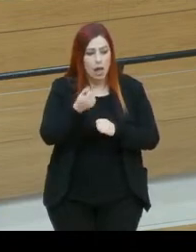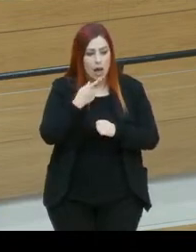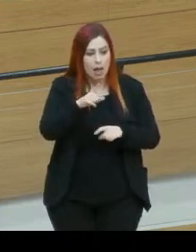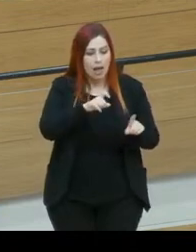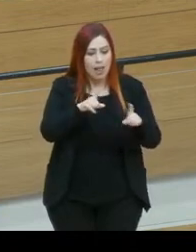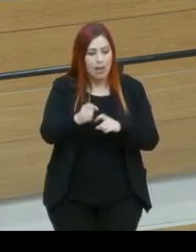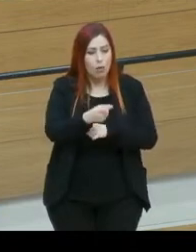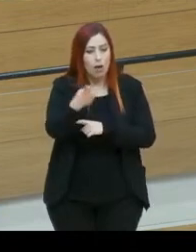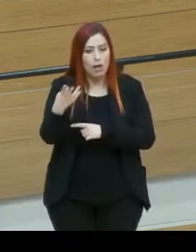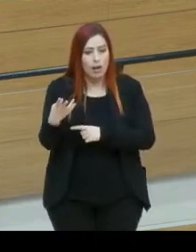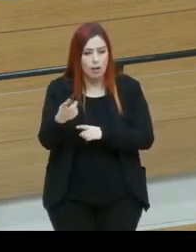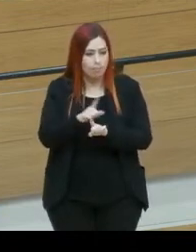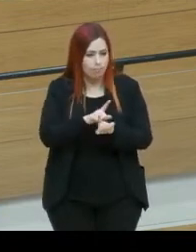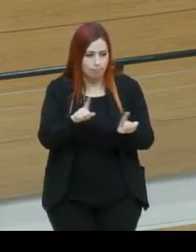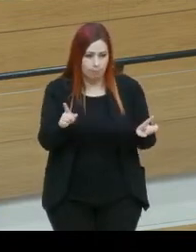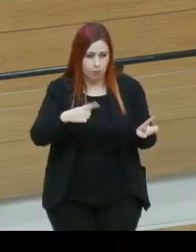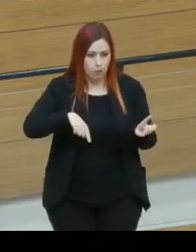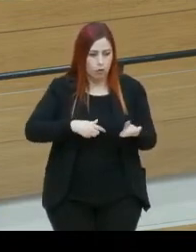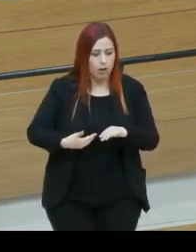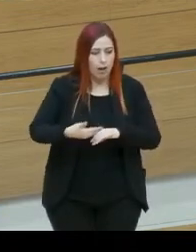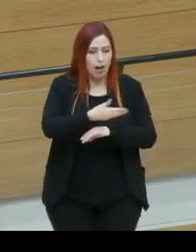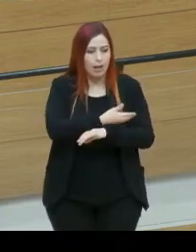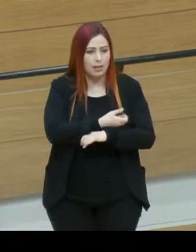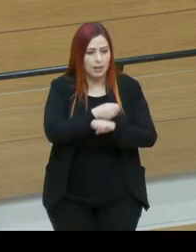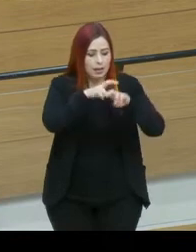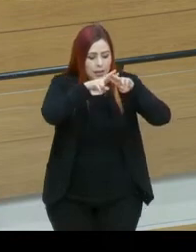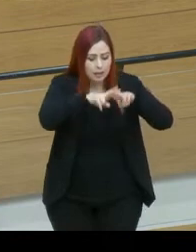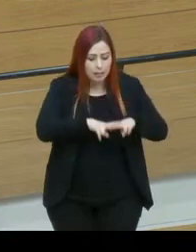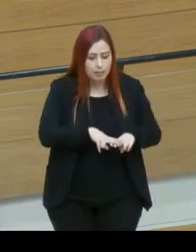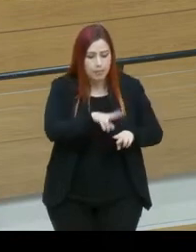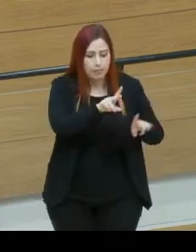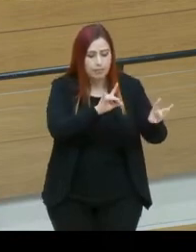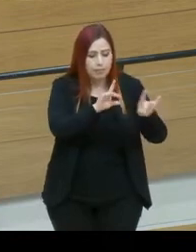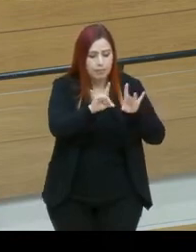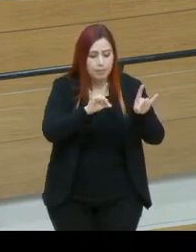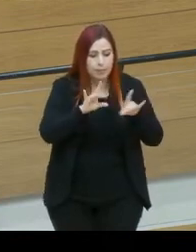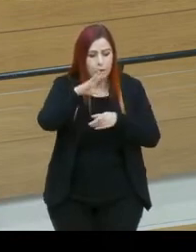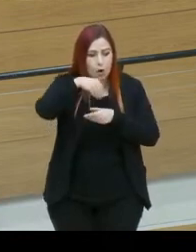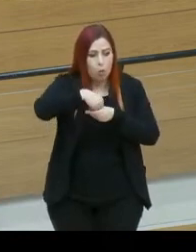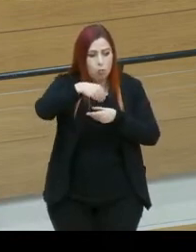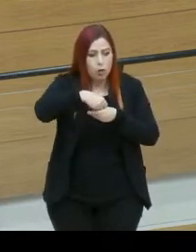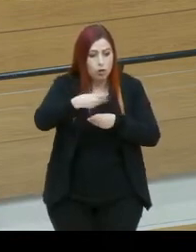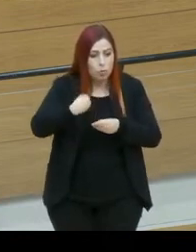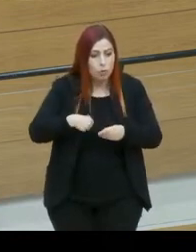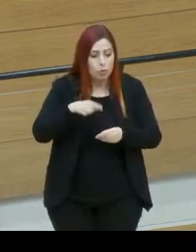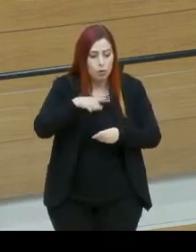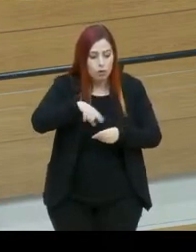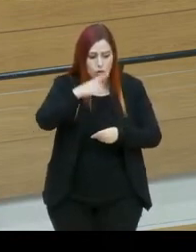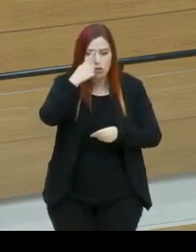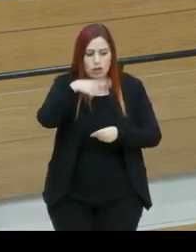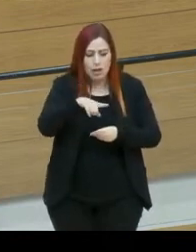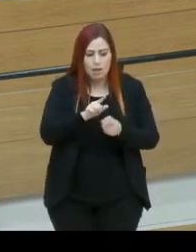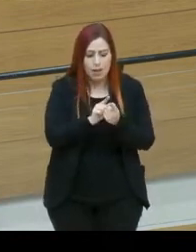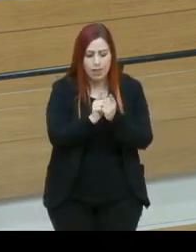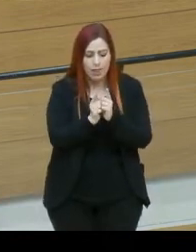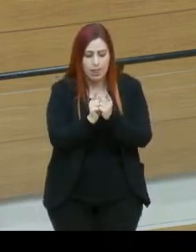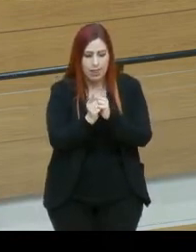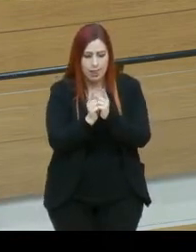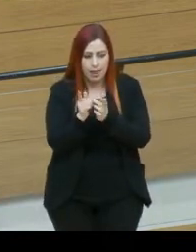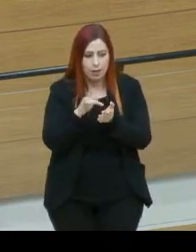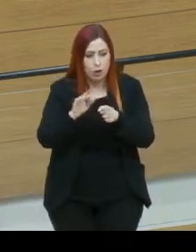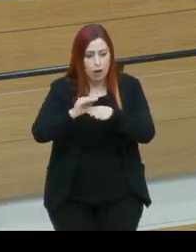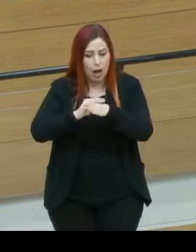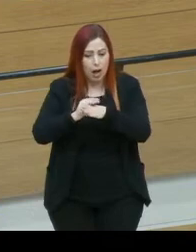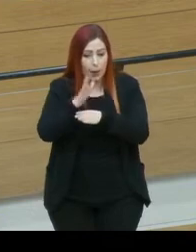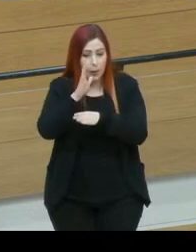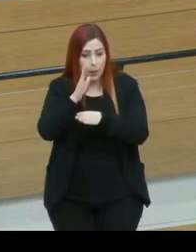al azar. No, hemos hecho antes un estudio y hemos elegido compuestos que sabemos que están alterados tras el consumo de alcohol